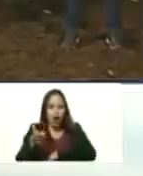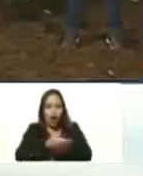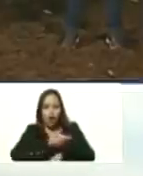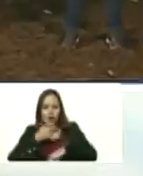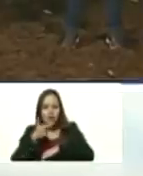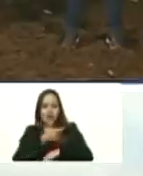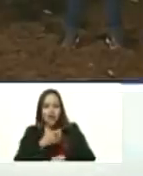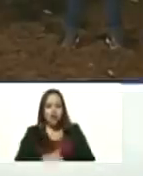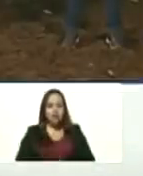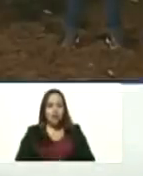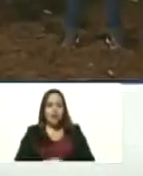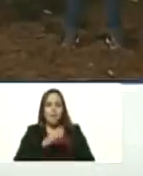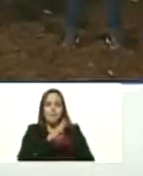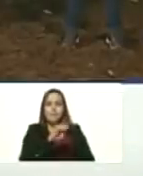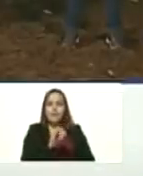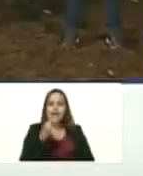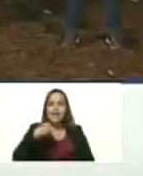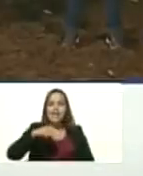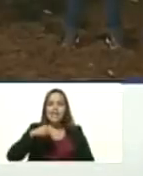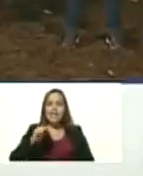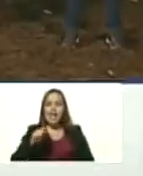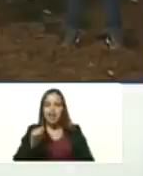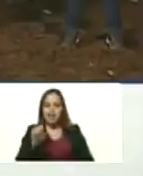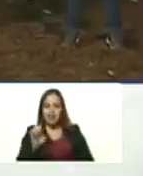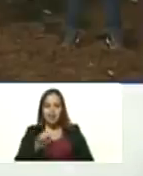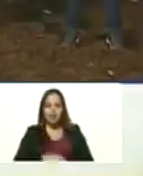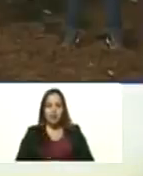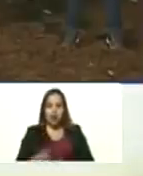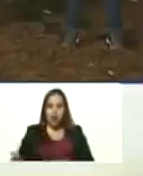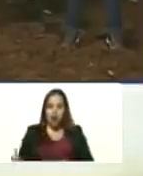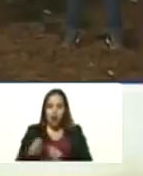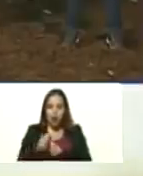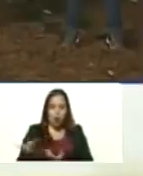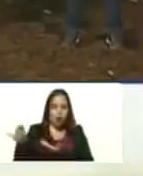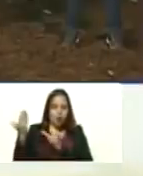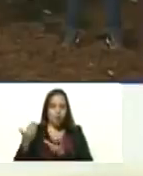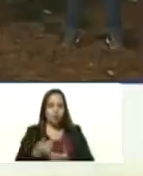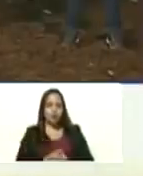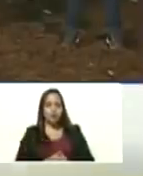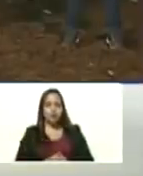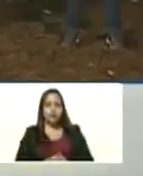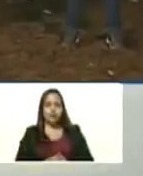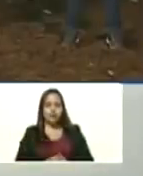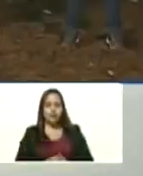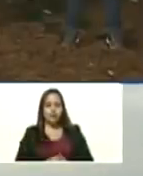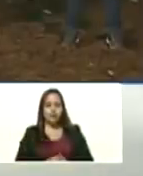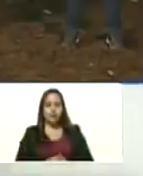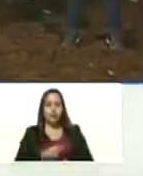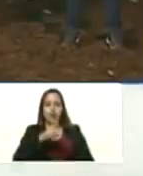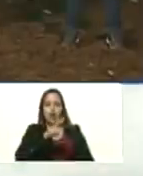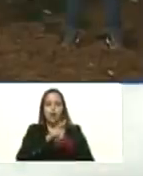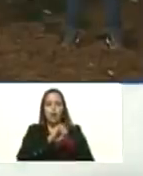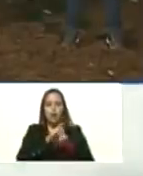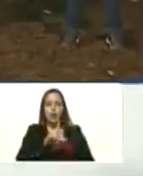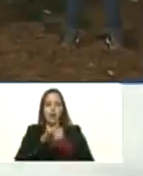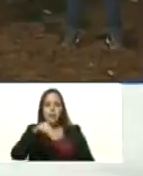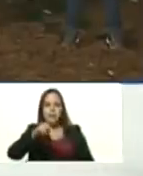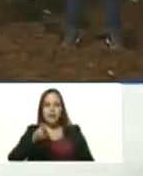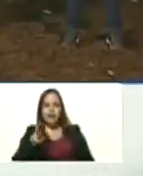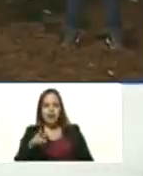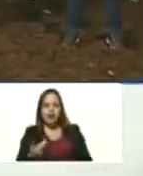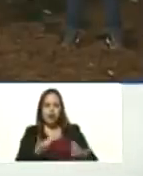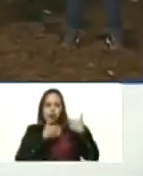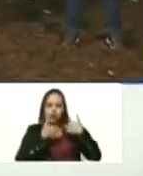eduardo piñate allá estaba junto a wilmer rodríguez wilmer rodríguez gerente general de la